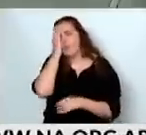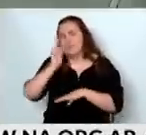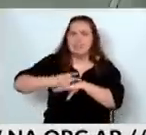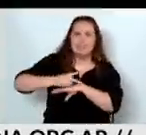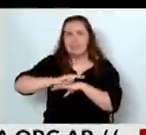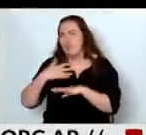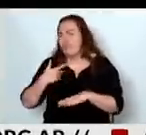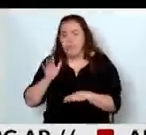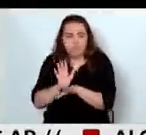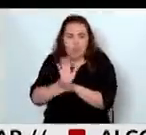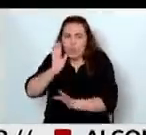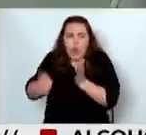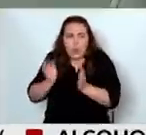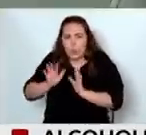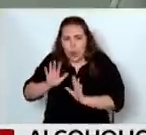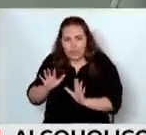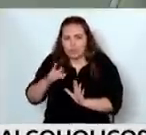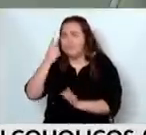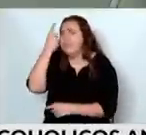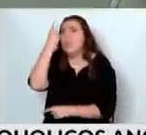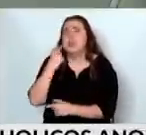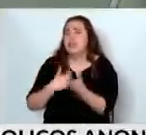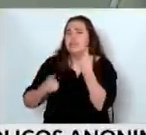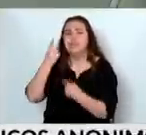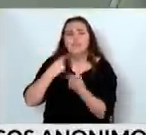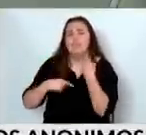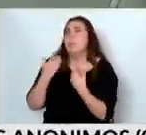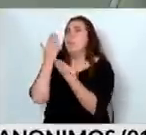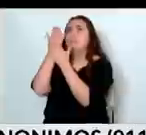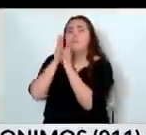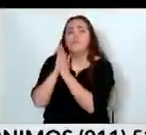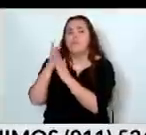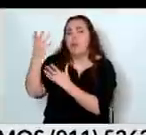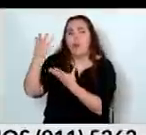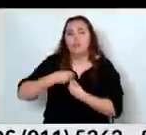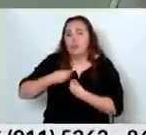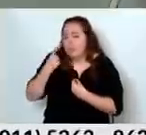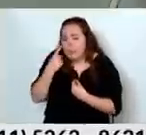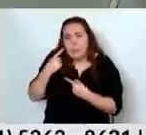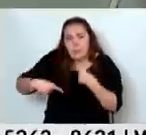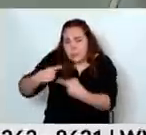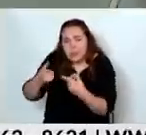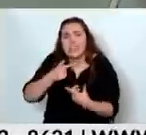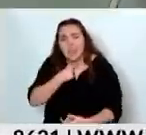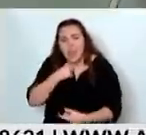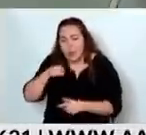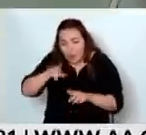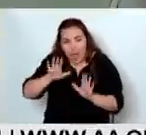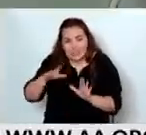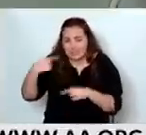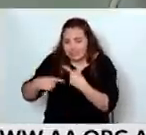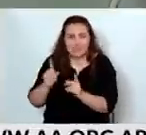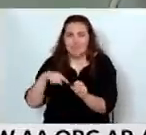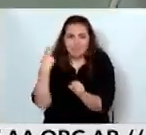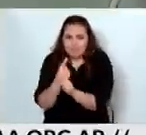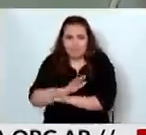una tortura. Y un día llorando le pedí a él que me diera luz para poder salir de esto, que yo quería vivir, pero no así. O sea, por eso me